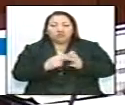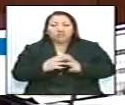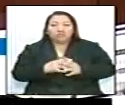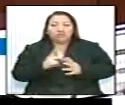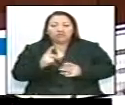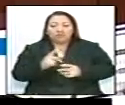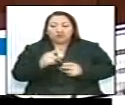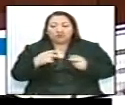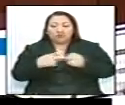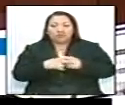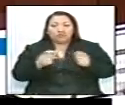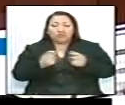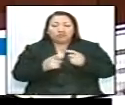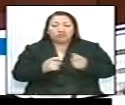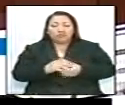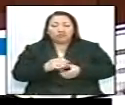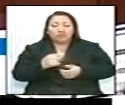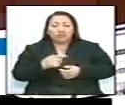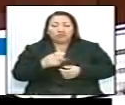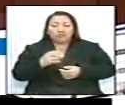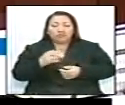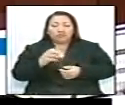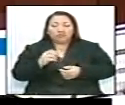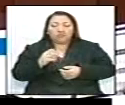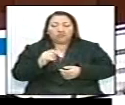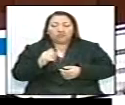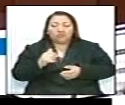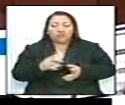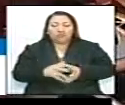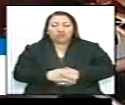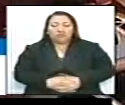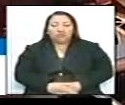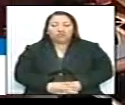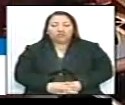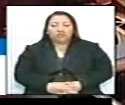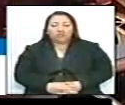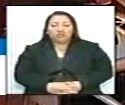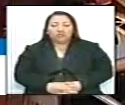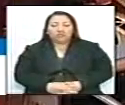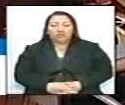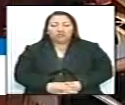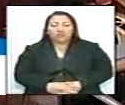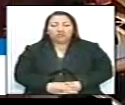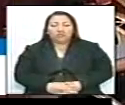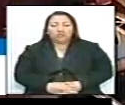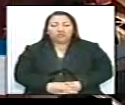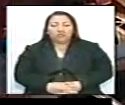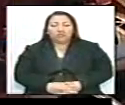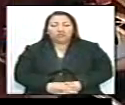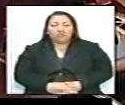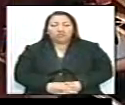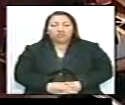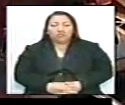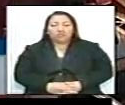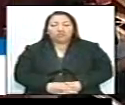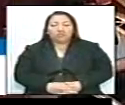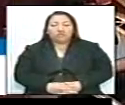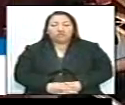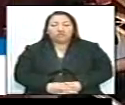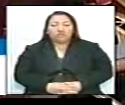una interrupción me pide el congresista Gino Costa. Congresista Costa. Gracias, presidenta. Para sumar